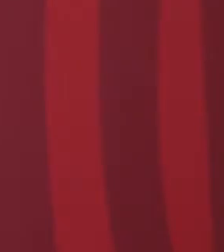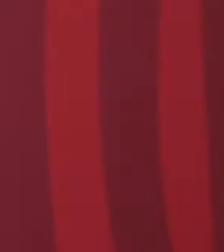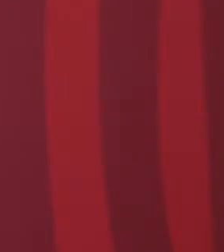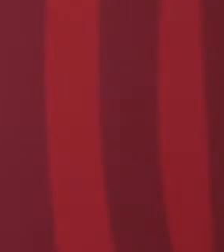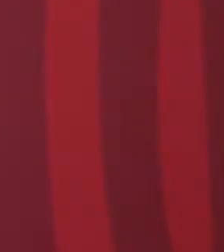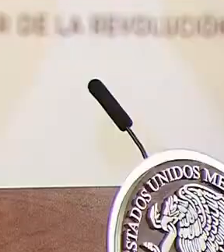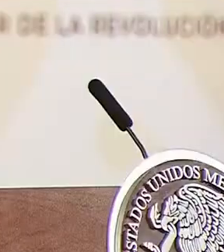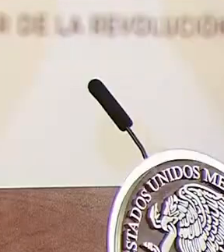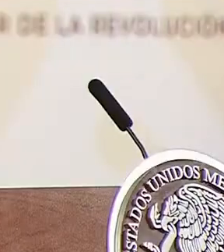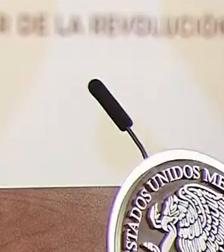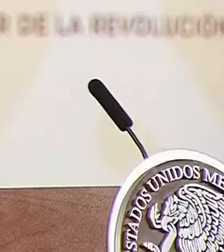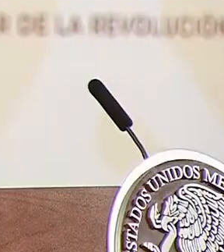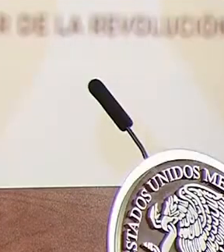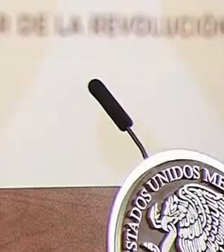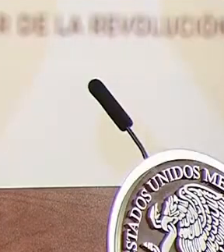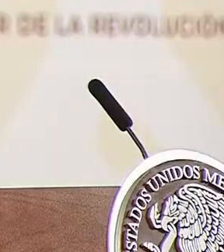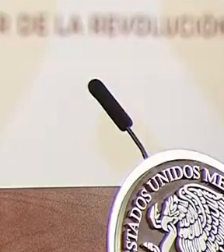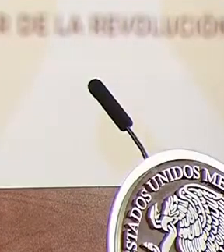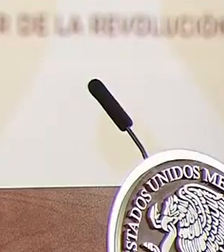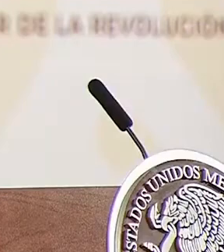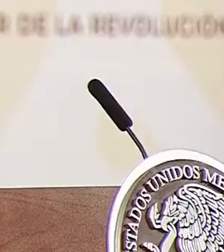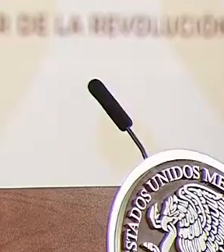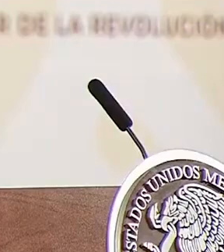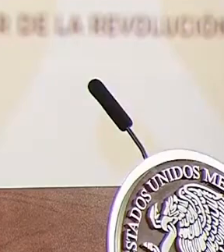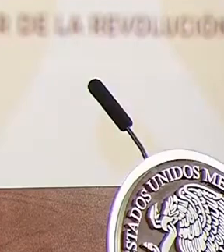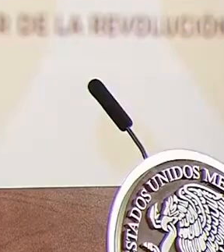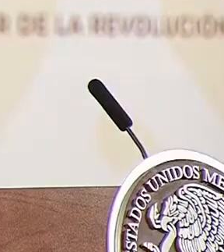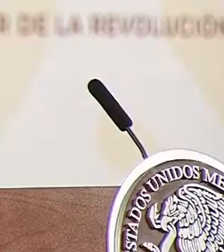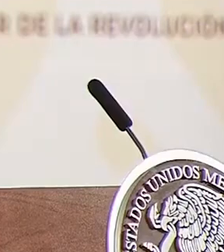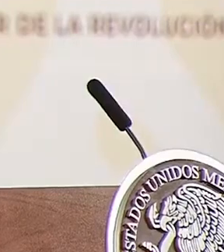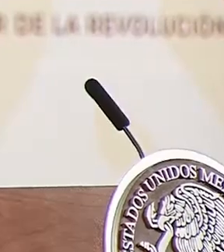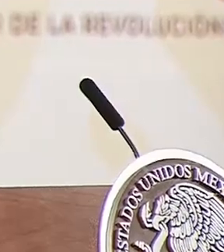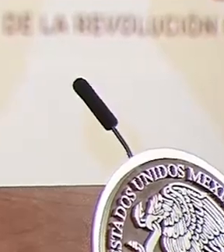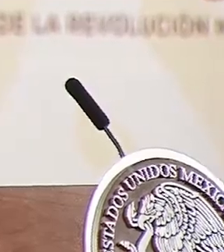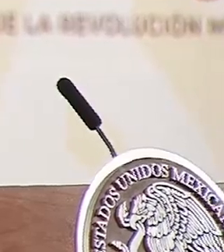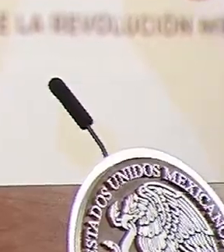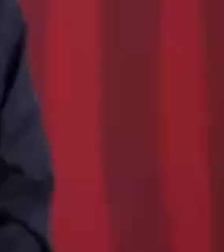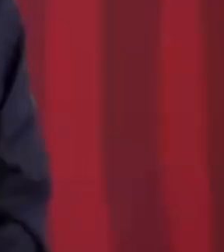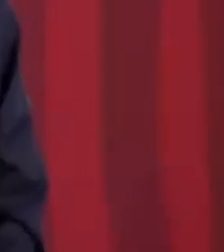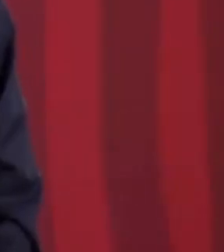sobre sus conductas, que revisen